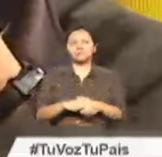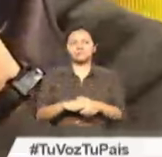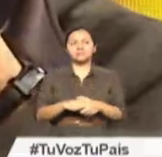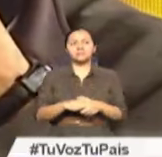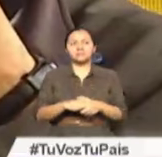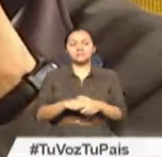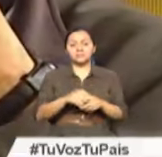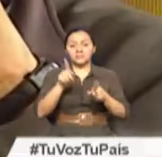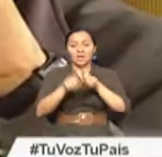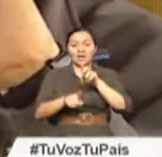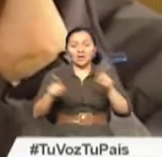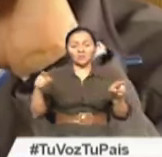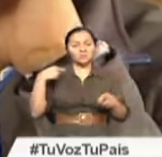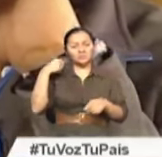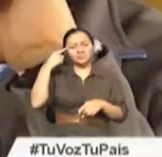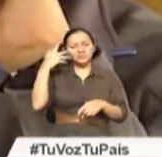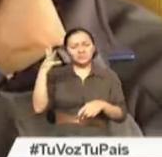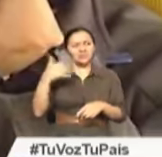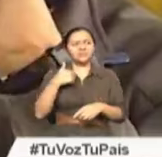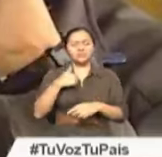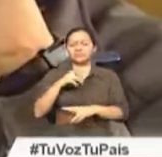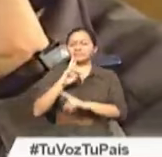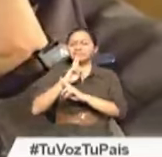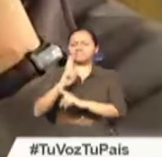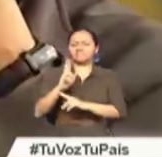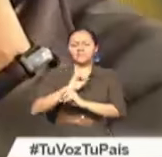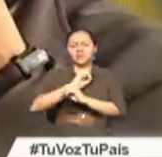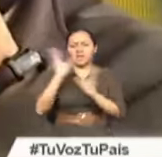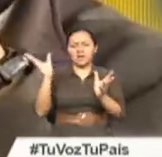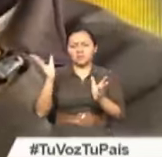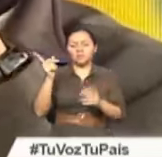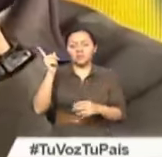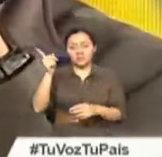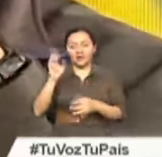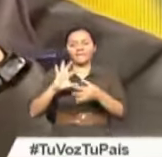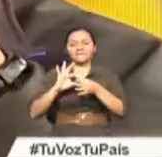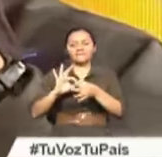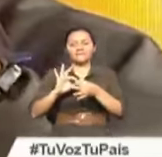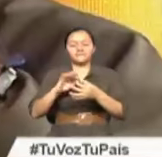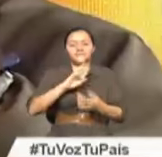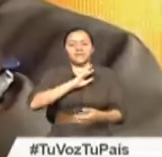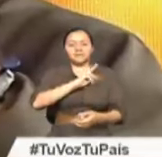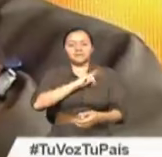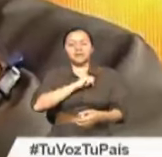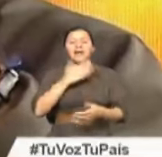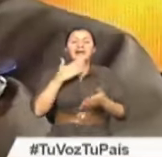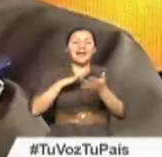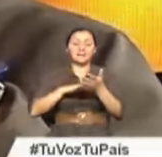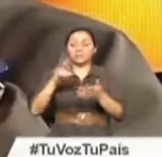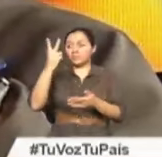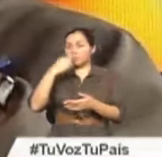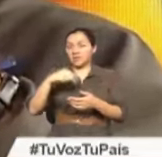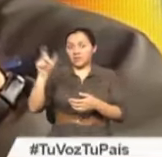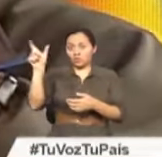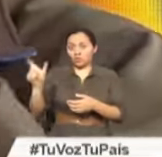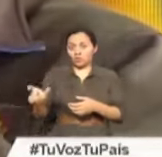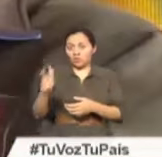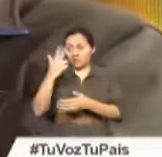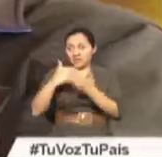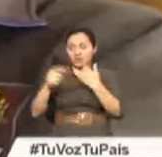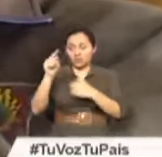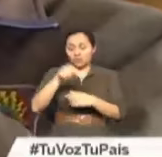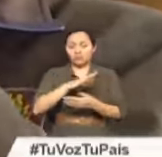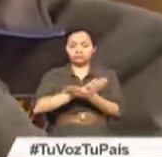significa. Entonces, ¿qué le contesto yo? Y por eso se vendo a los Isaías este tipo, porque si hubiéramos negociado la inocencia de su hijo, él tal vez se hubiera